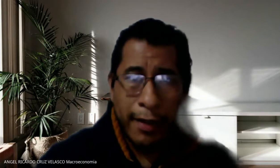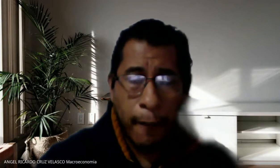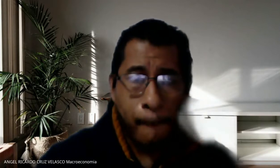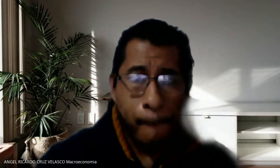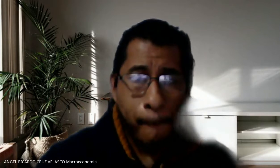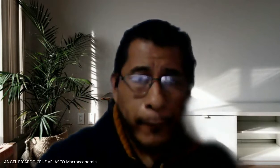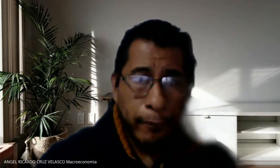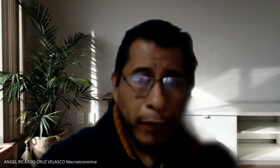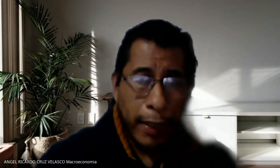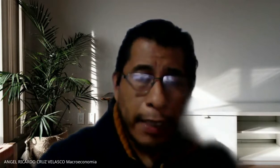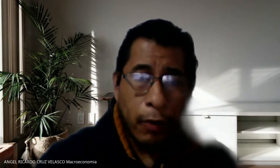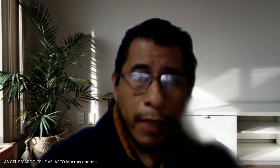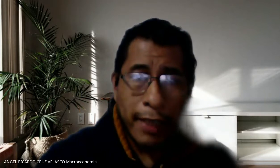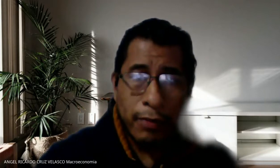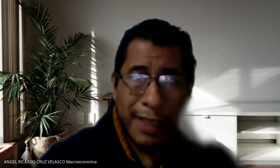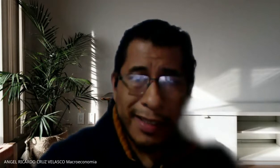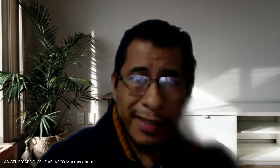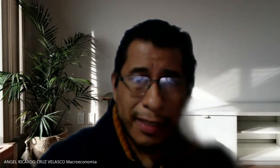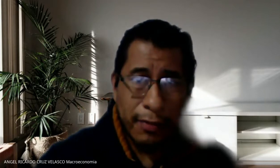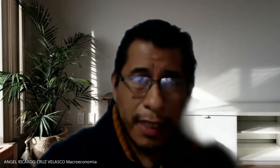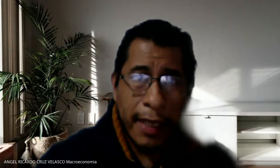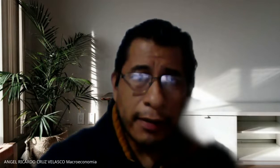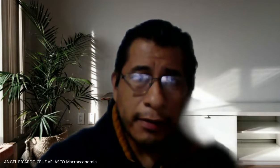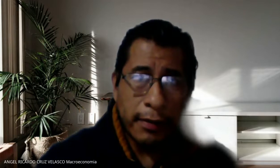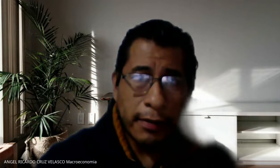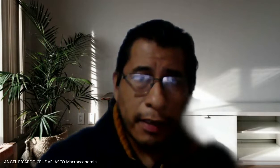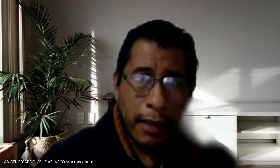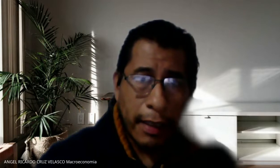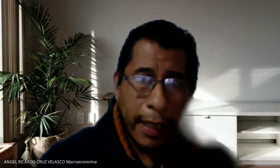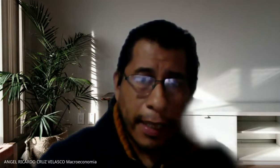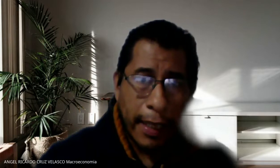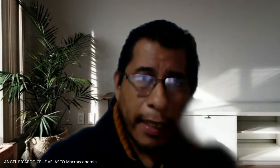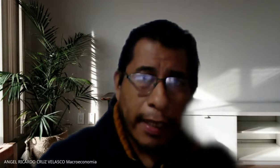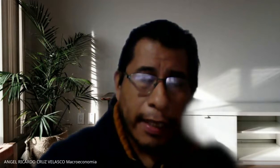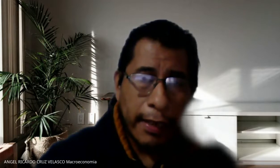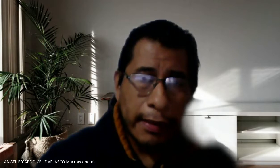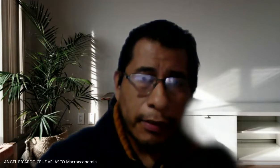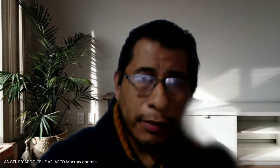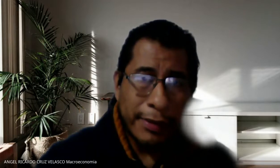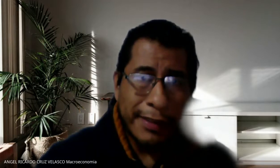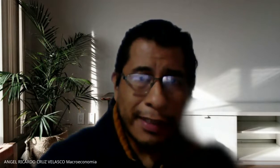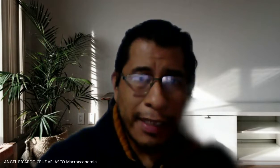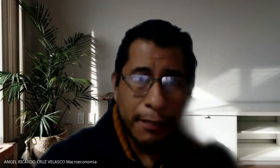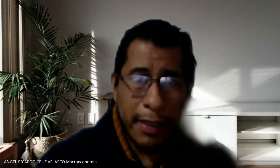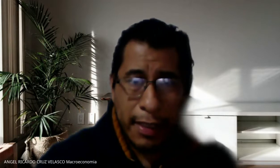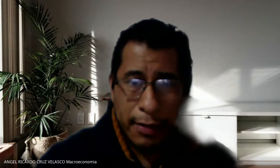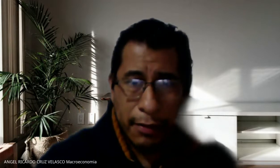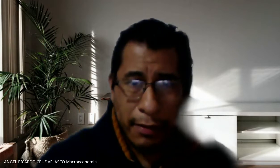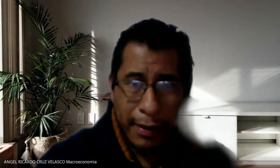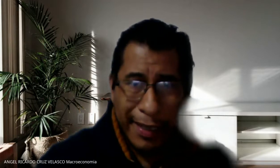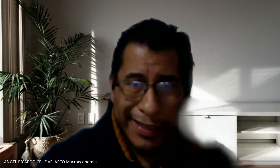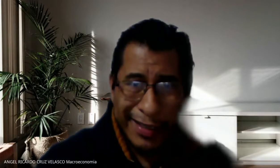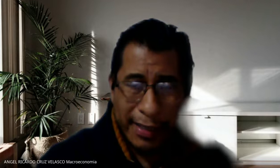recordar que la economía es una ciencia social que consiste en la